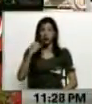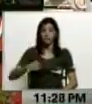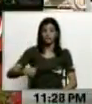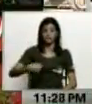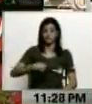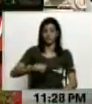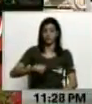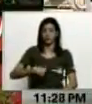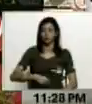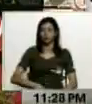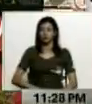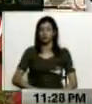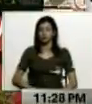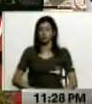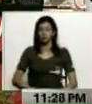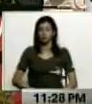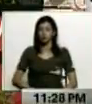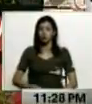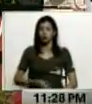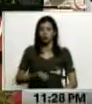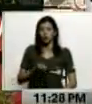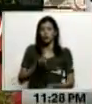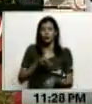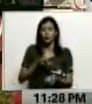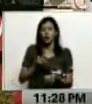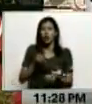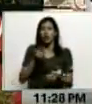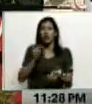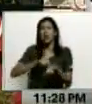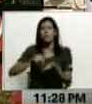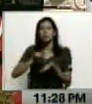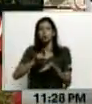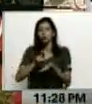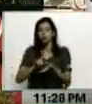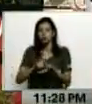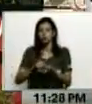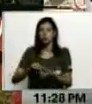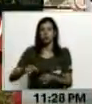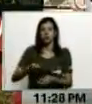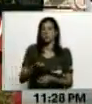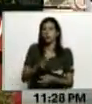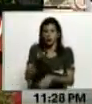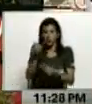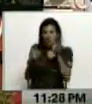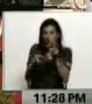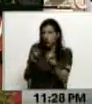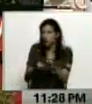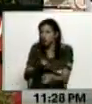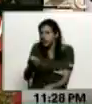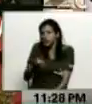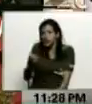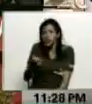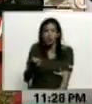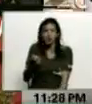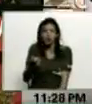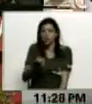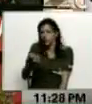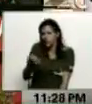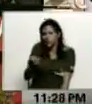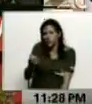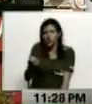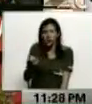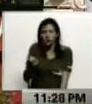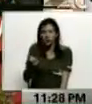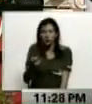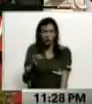el aquí con una cosa como un que no es un lápiz como un punzón le daban aquí como la gente creía que era un lápiz no no